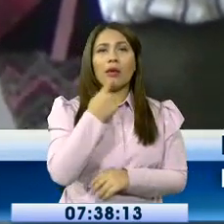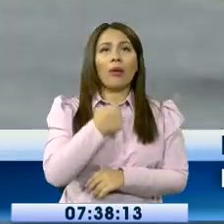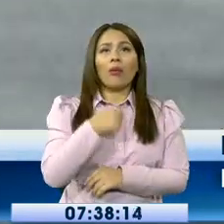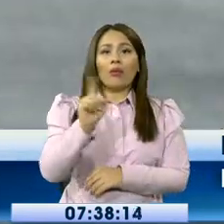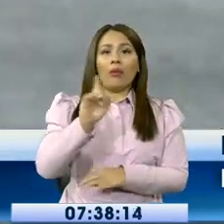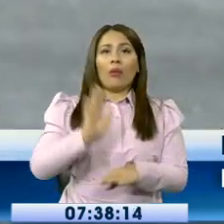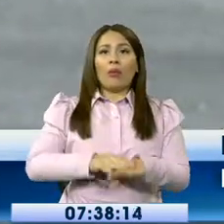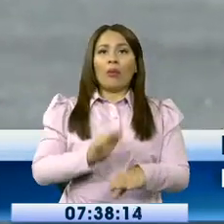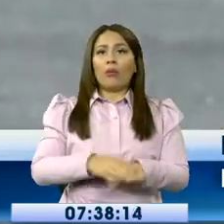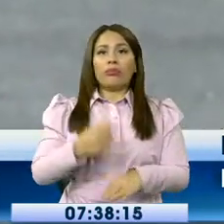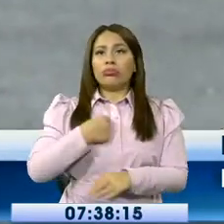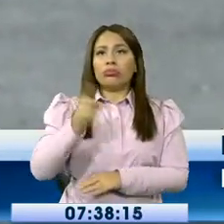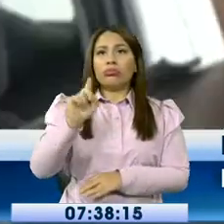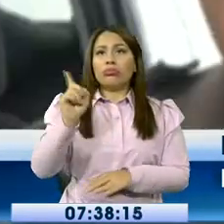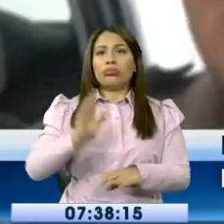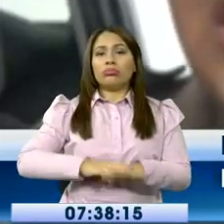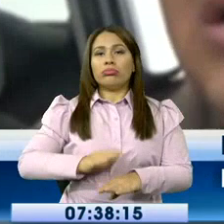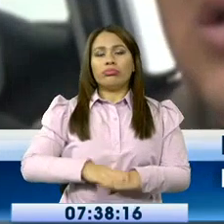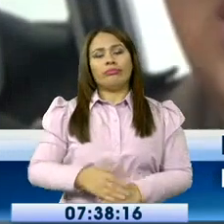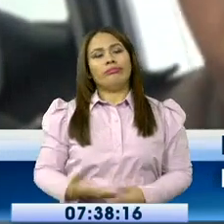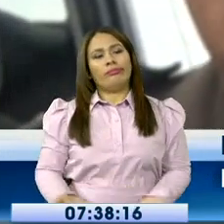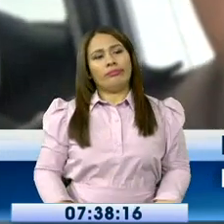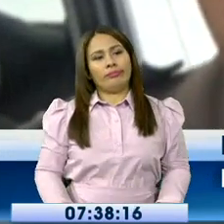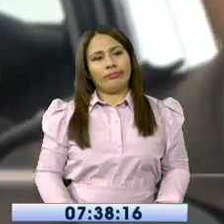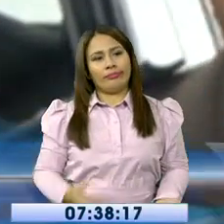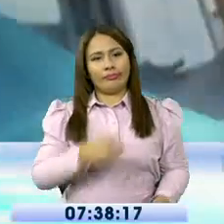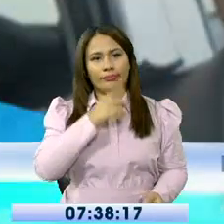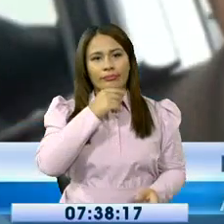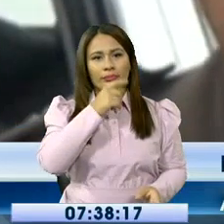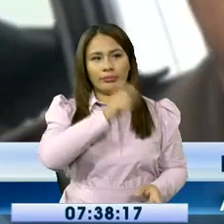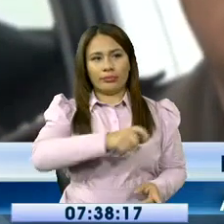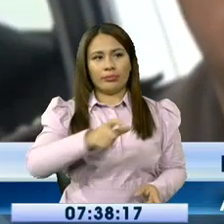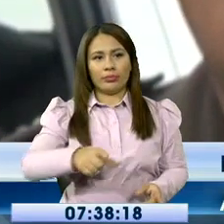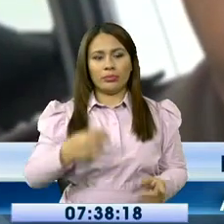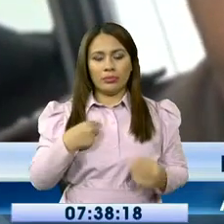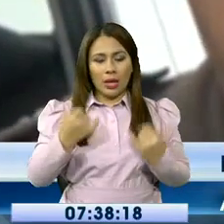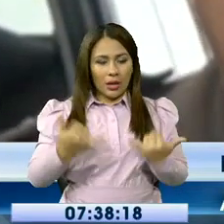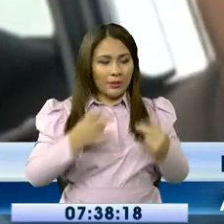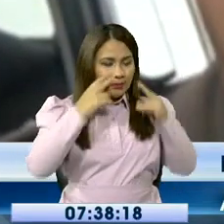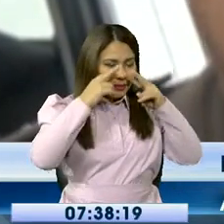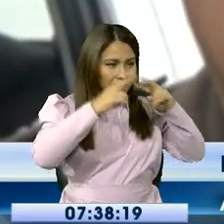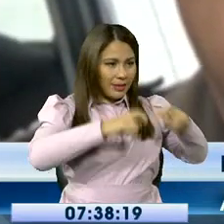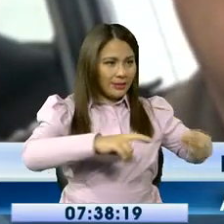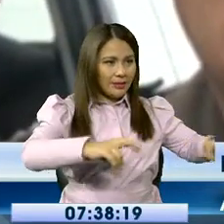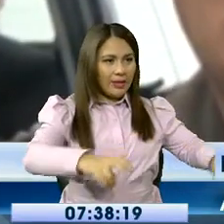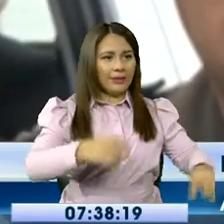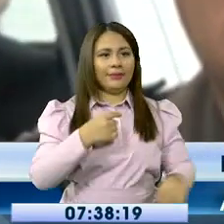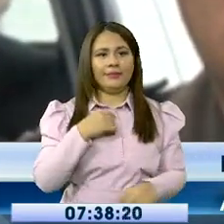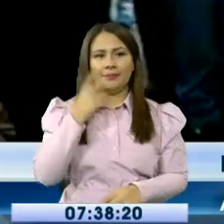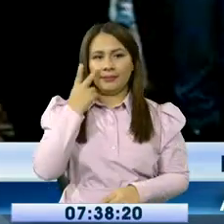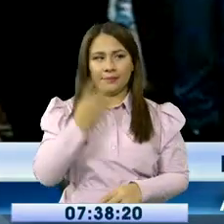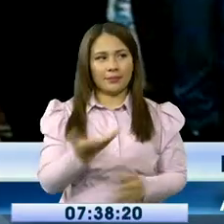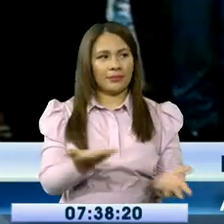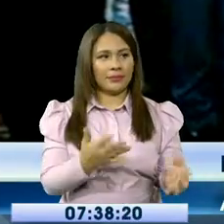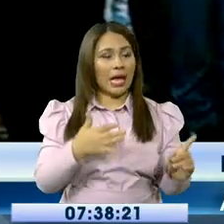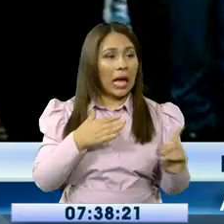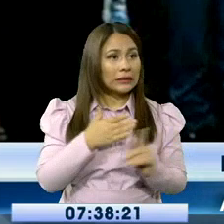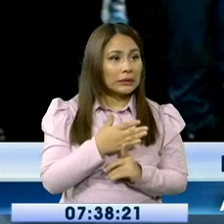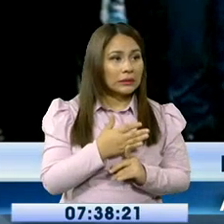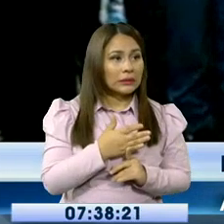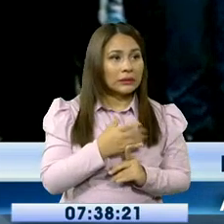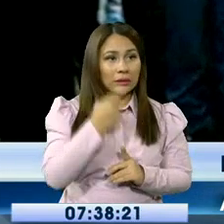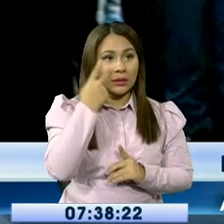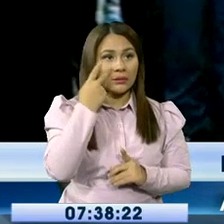en el lamentable suceso. De personal del CIA de Babahoyo estamos investigando en torno a este accidente. El bus se